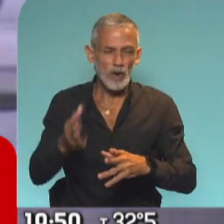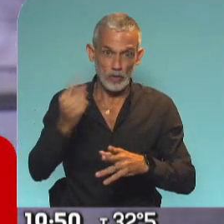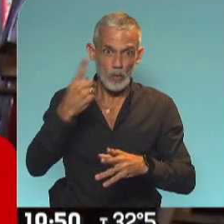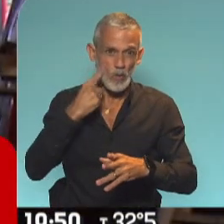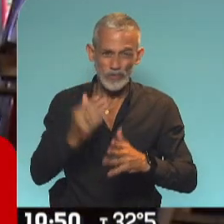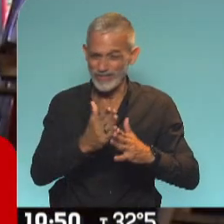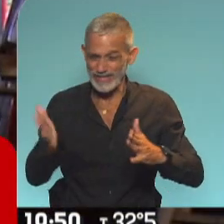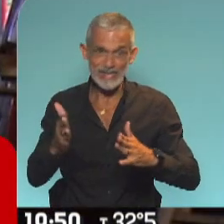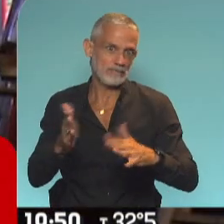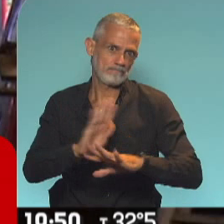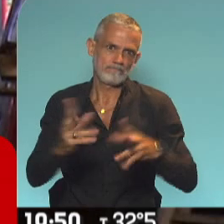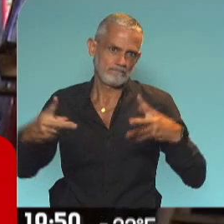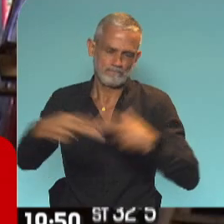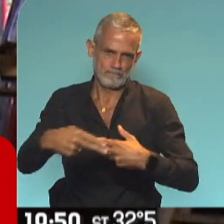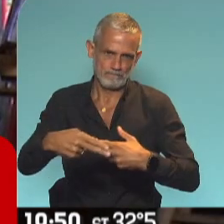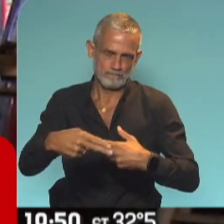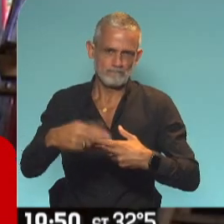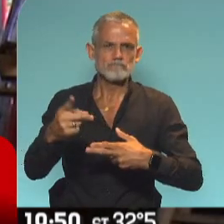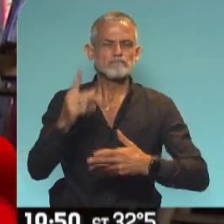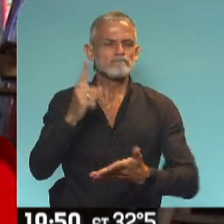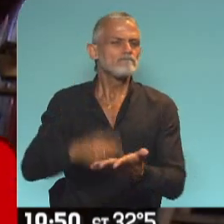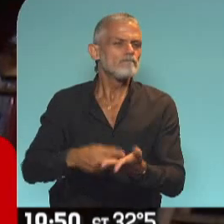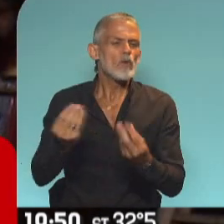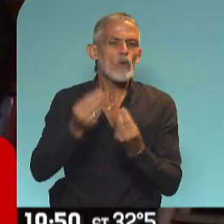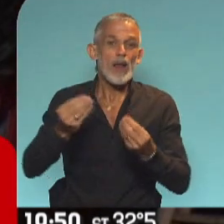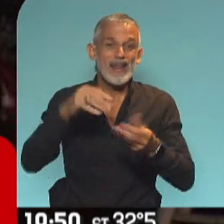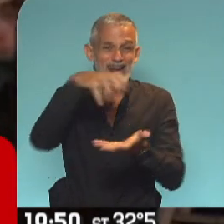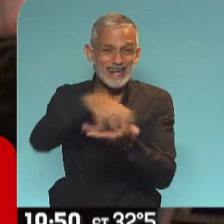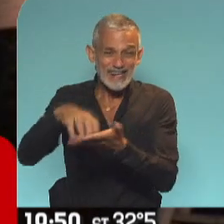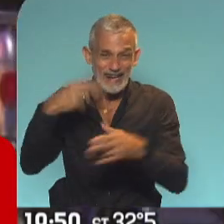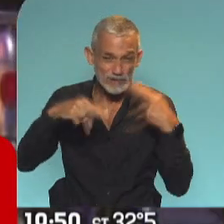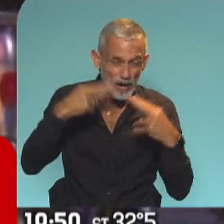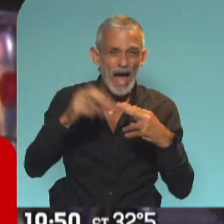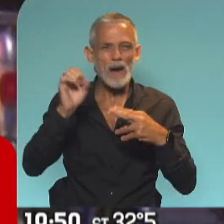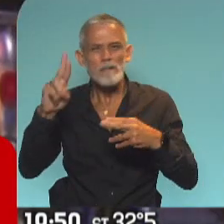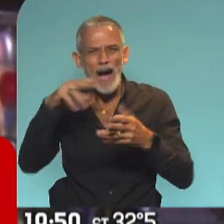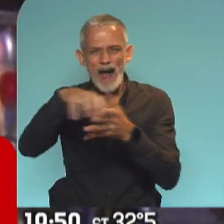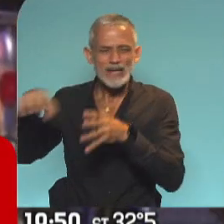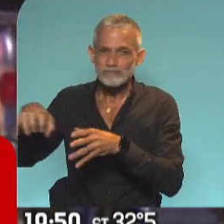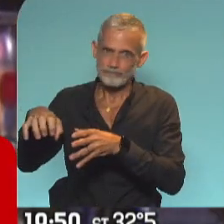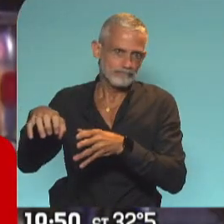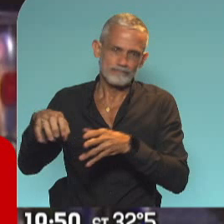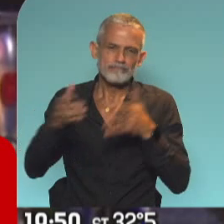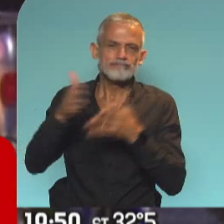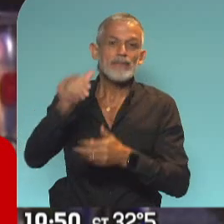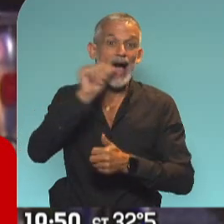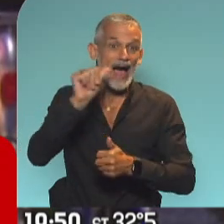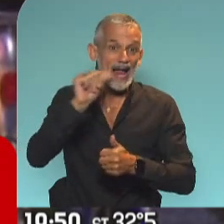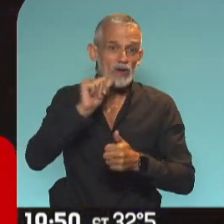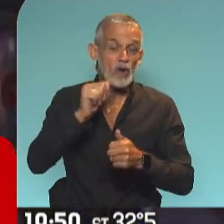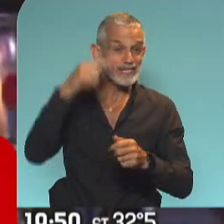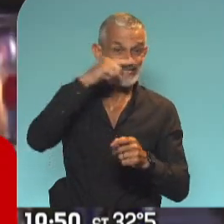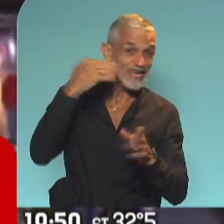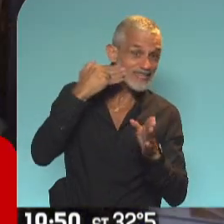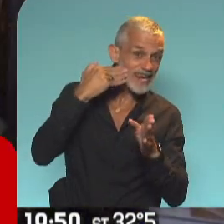día. La medida afectará principalmente a los restaurantes y bares, que deberán dejar de servir alcohol desde las